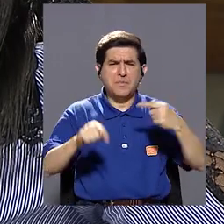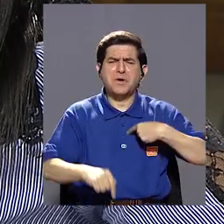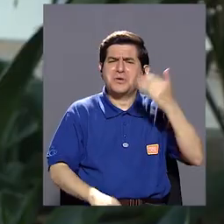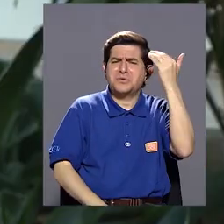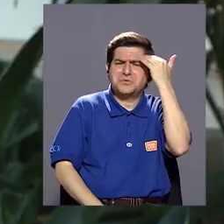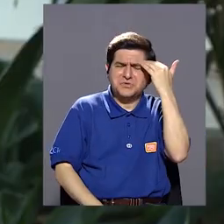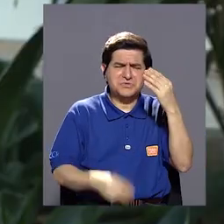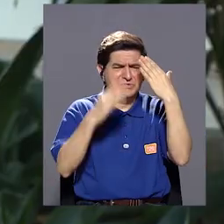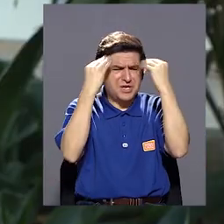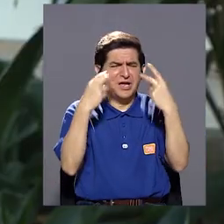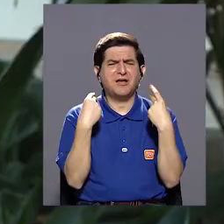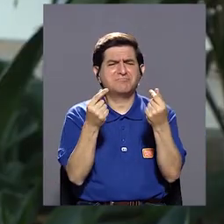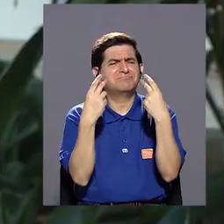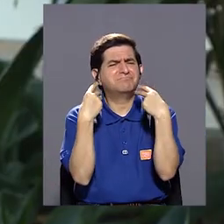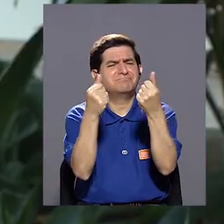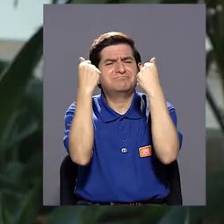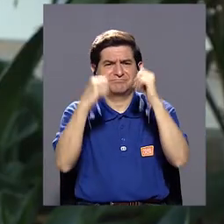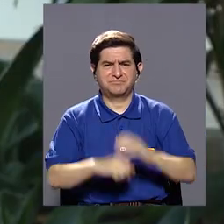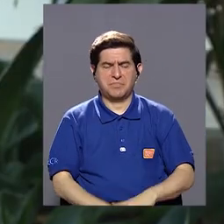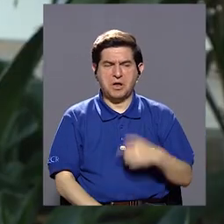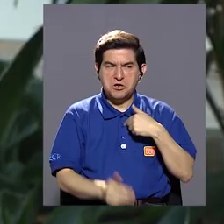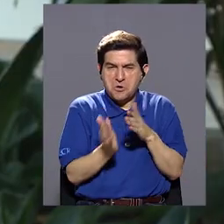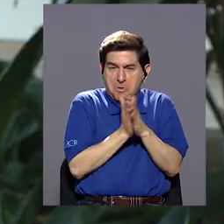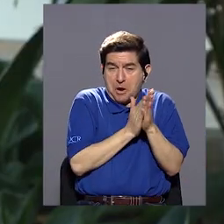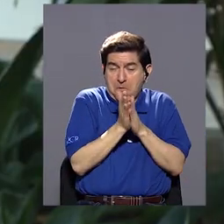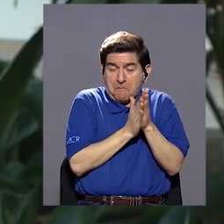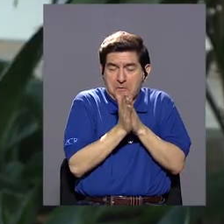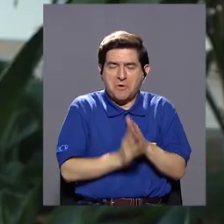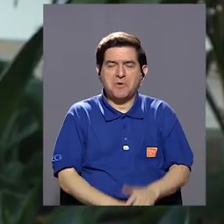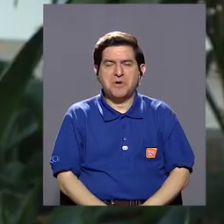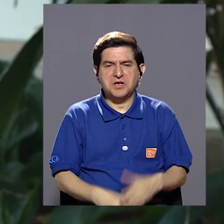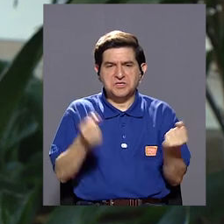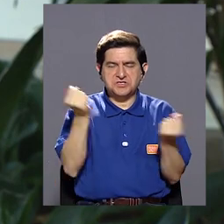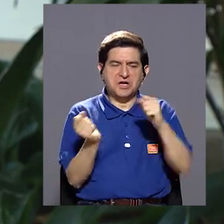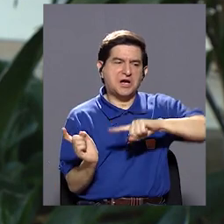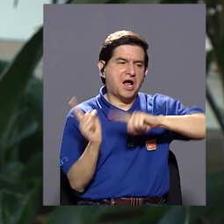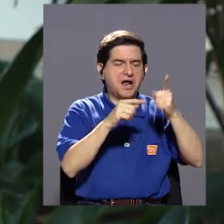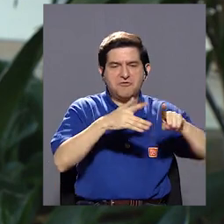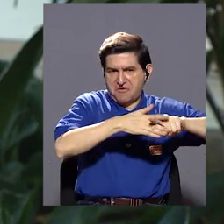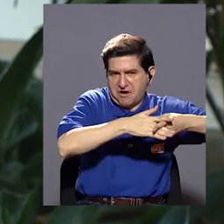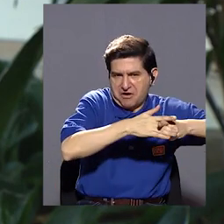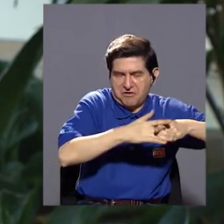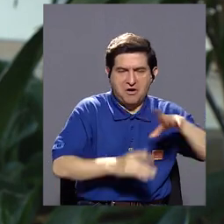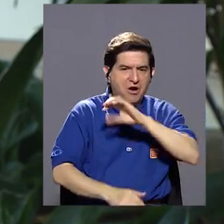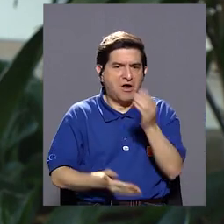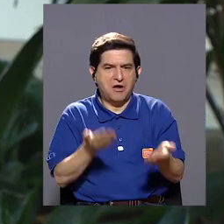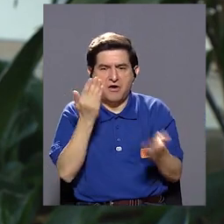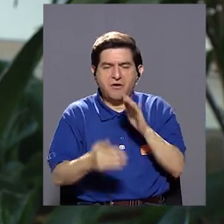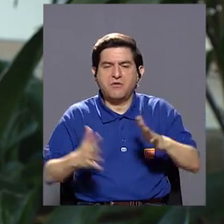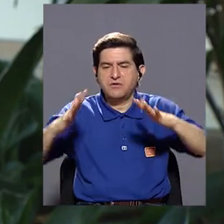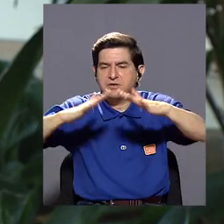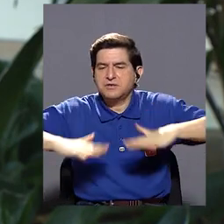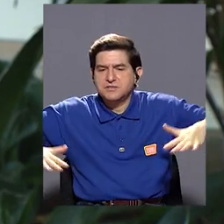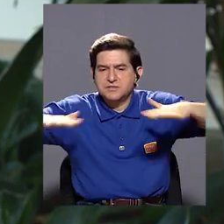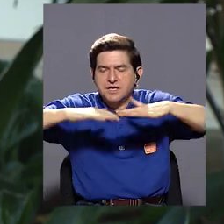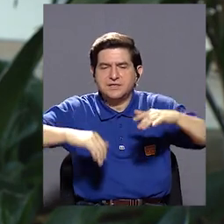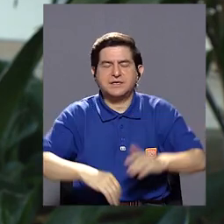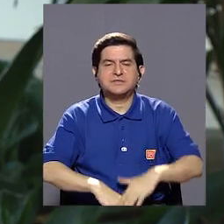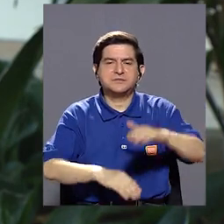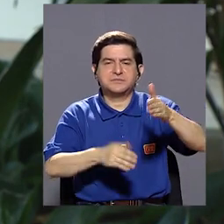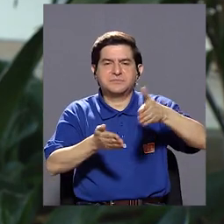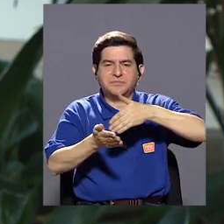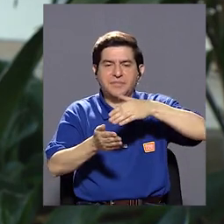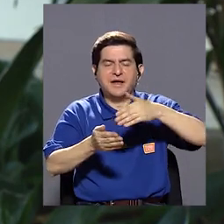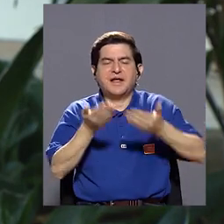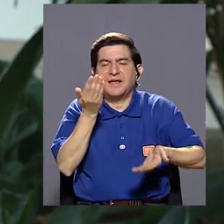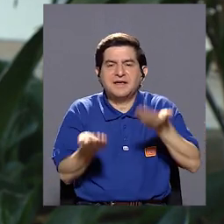sé que ese informe es muy rápido, entonces voy a aprovechar y me voy a llevar el carro al mecánico, voy a aprovechar ciertos espacios para pintar